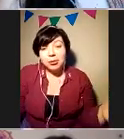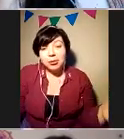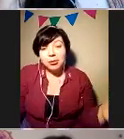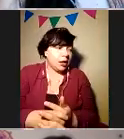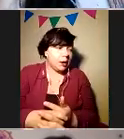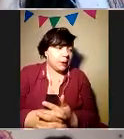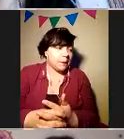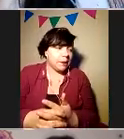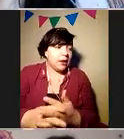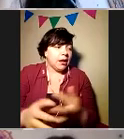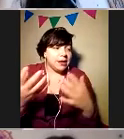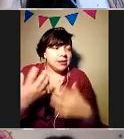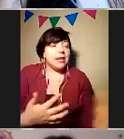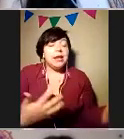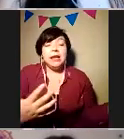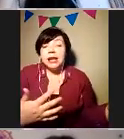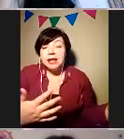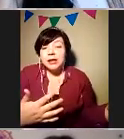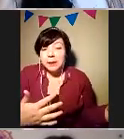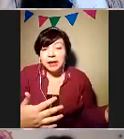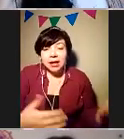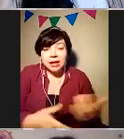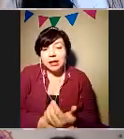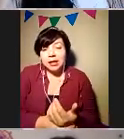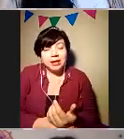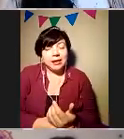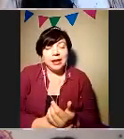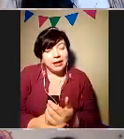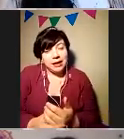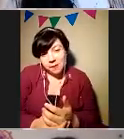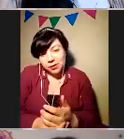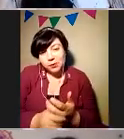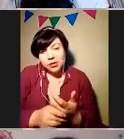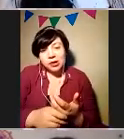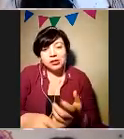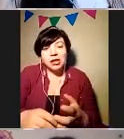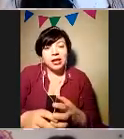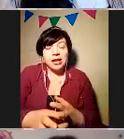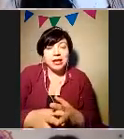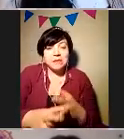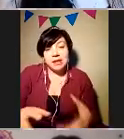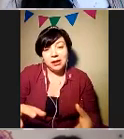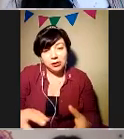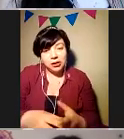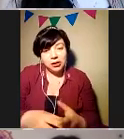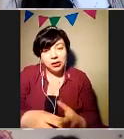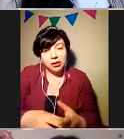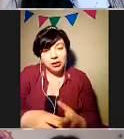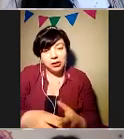dónde sale más barato producción, lanzan en línea estas prendas y el impacto en muchas ocasiones es